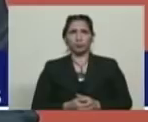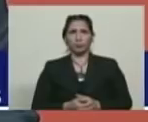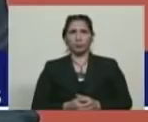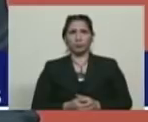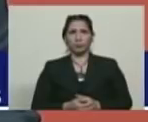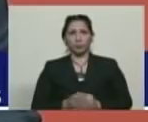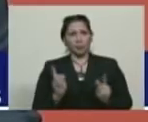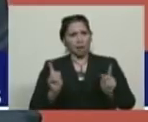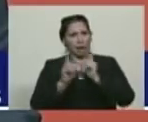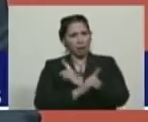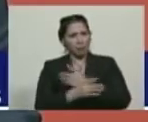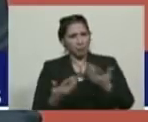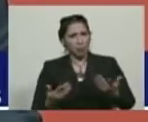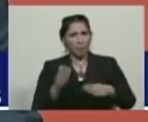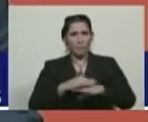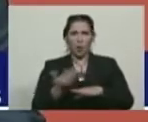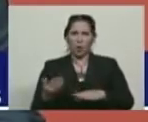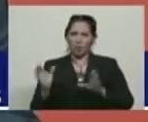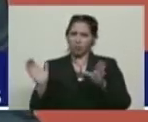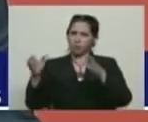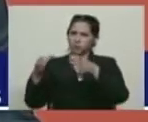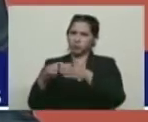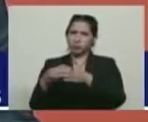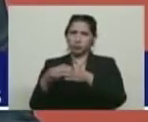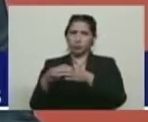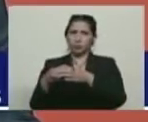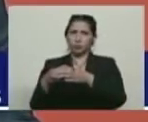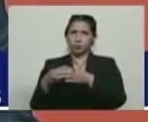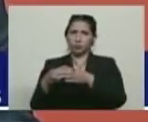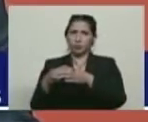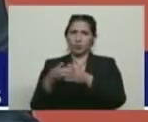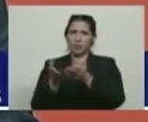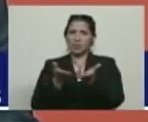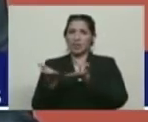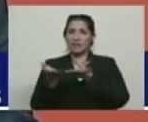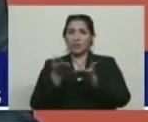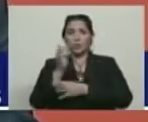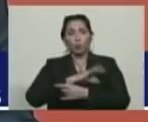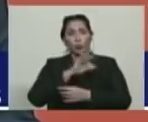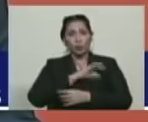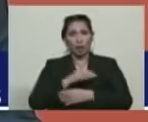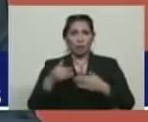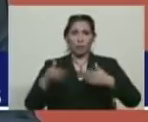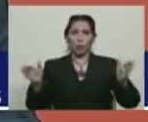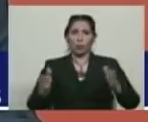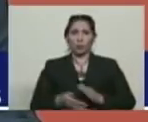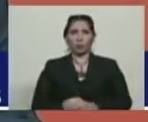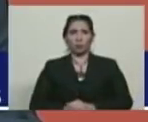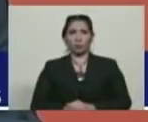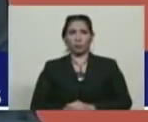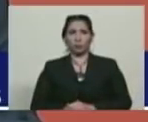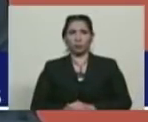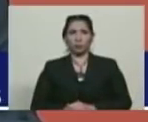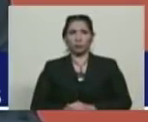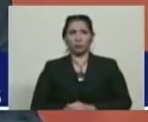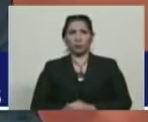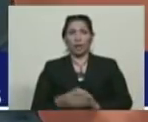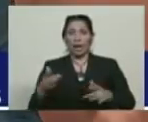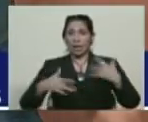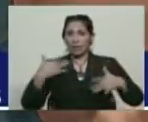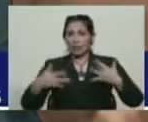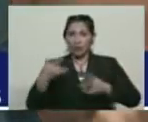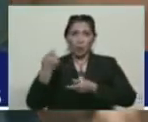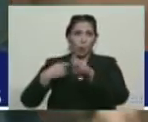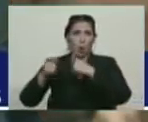porque son servicios sociales servicios públicos porque la actividad comercial